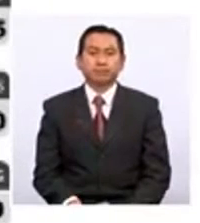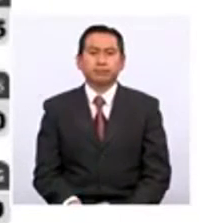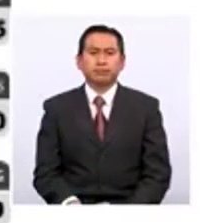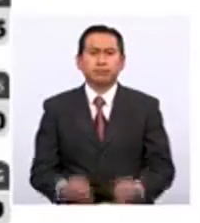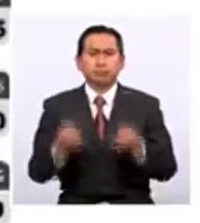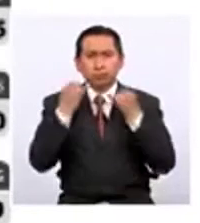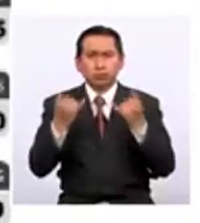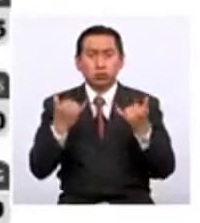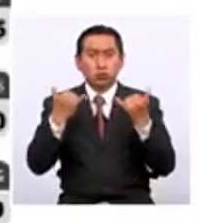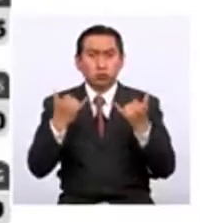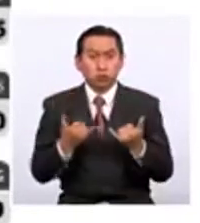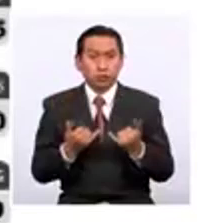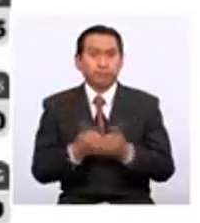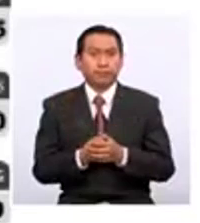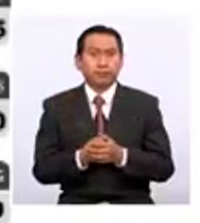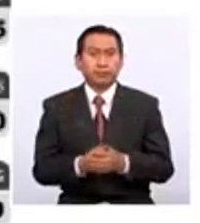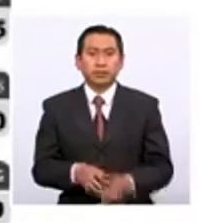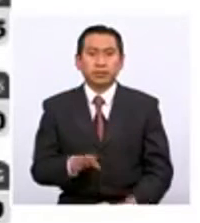Reportamos hoy